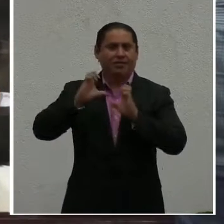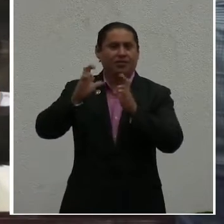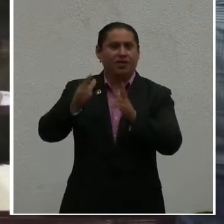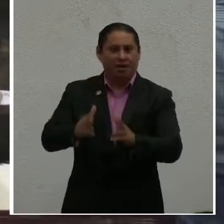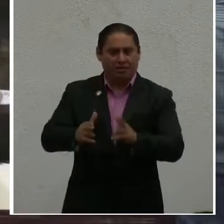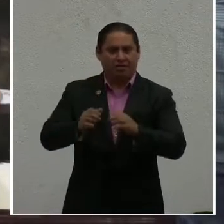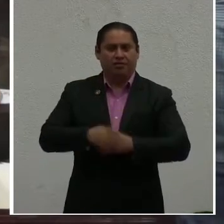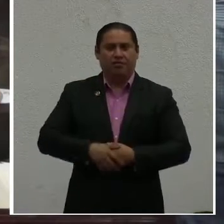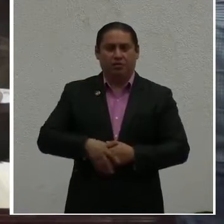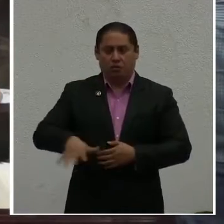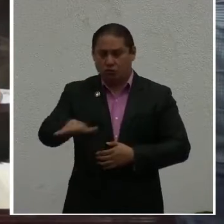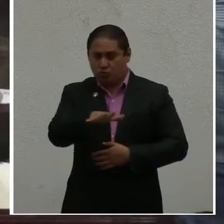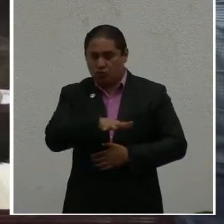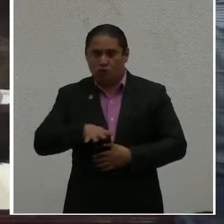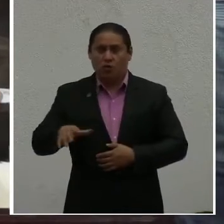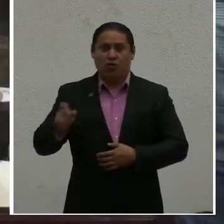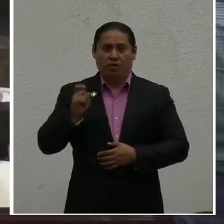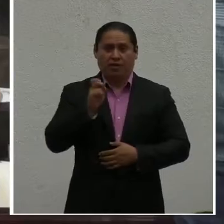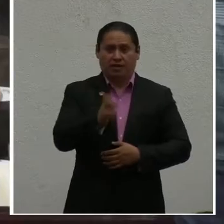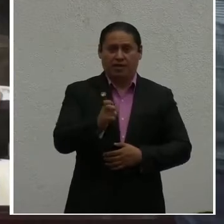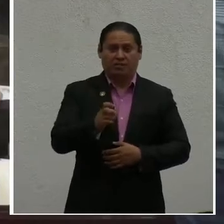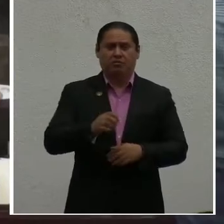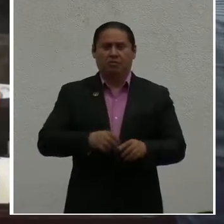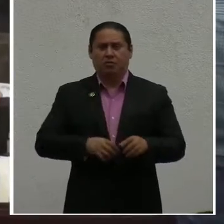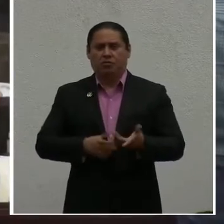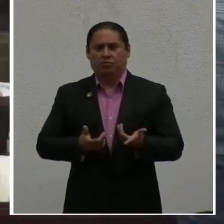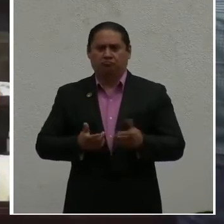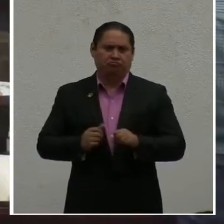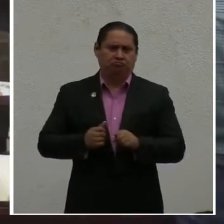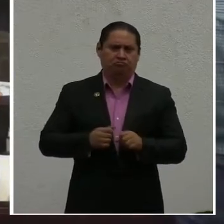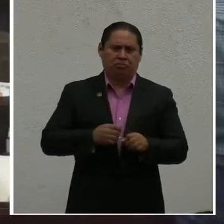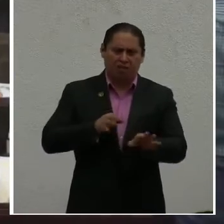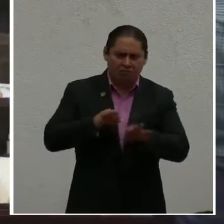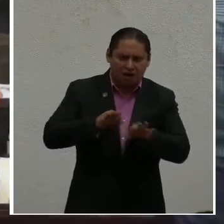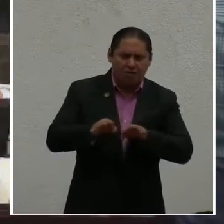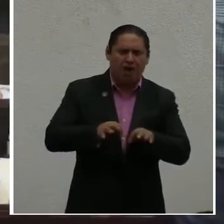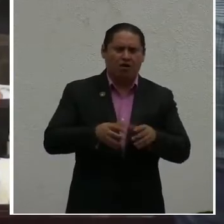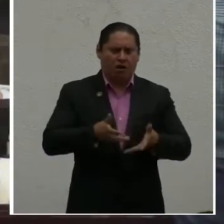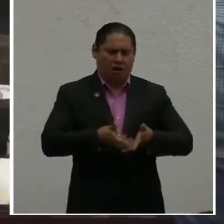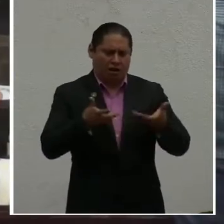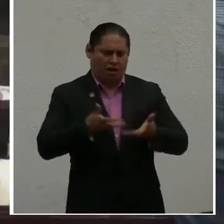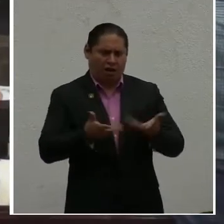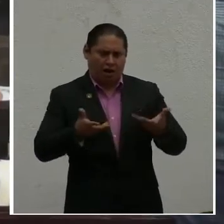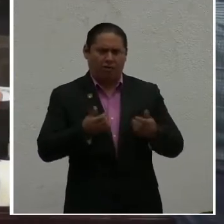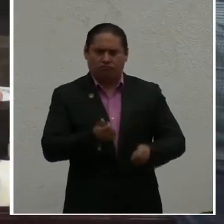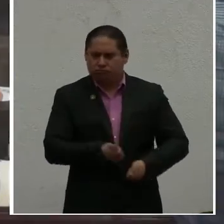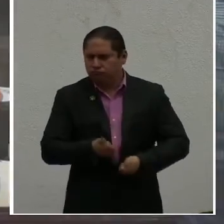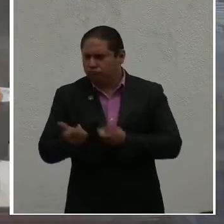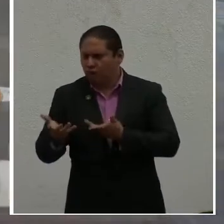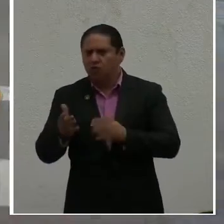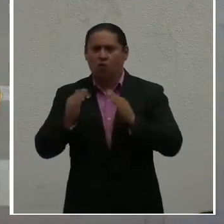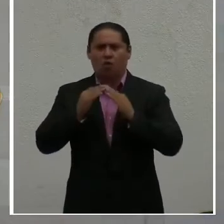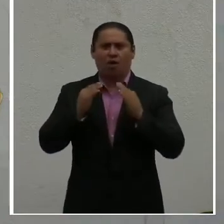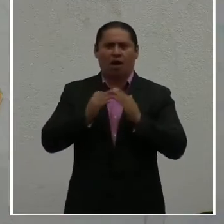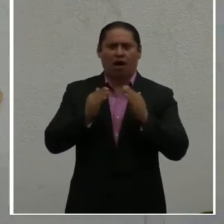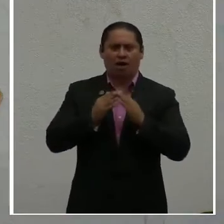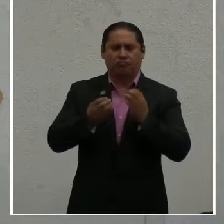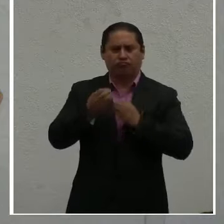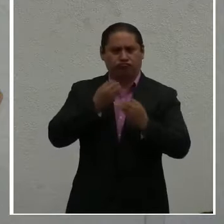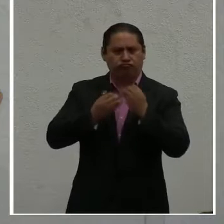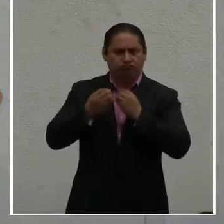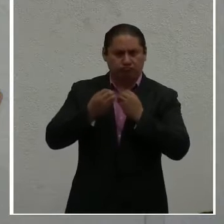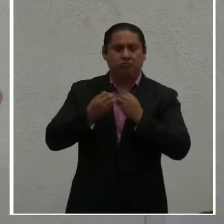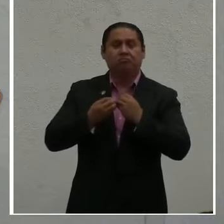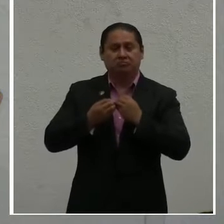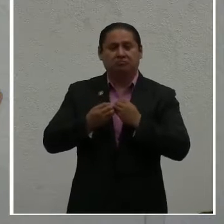Todo ello sin dejar de lado su oficio como campesino, pues para llevar el sustento a su casa. Se dedica a la siembra del